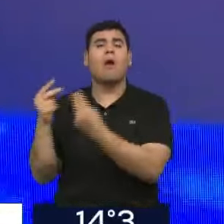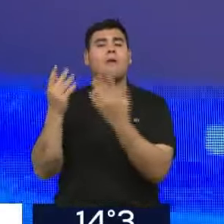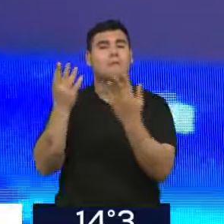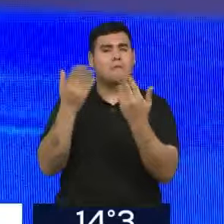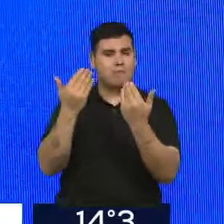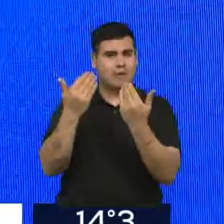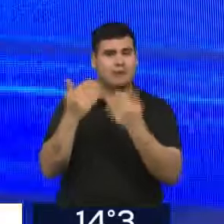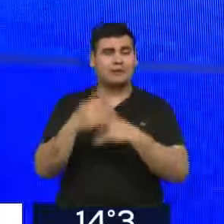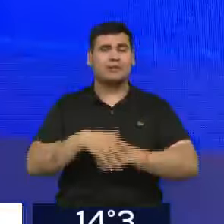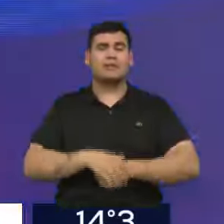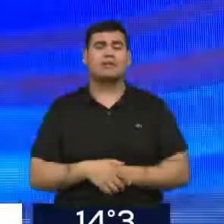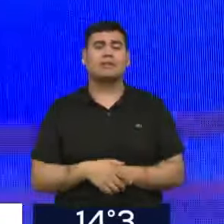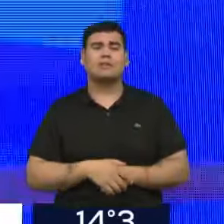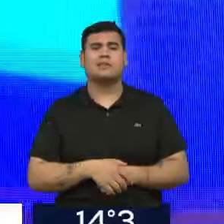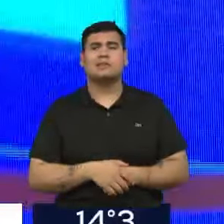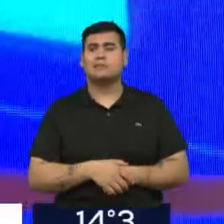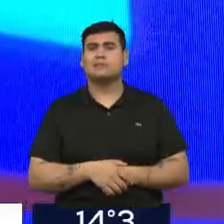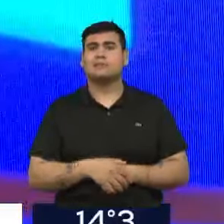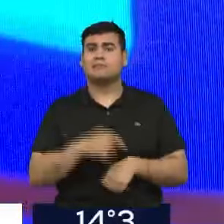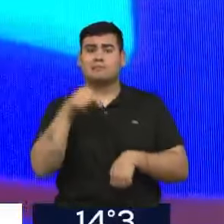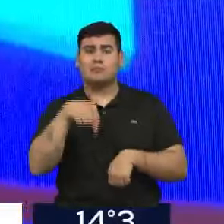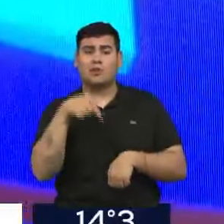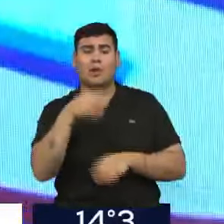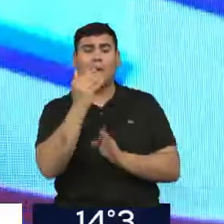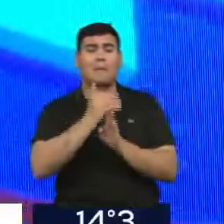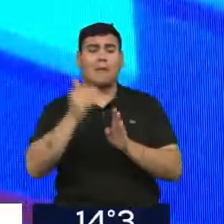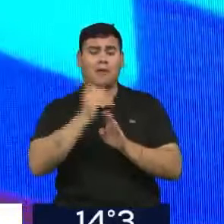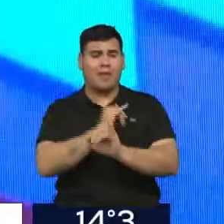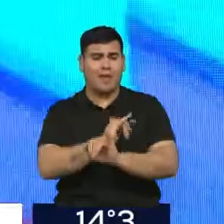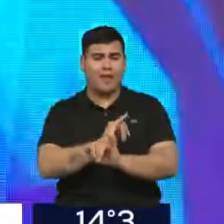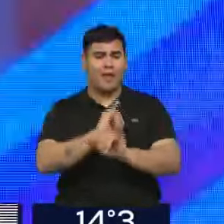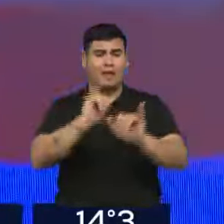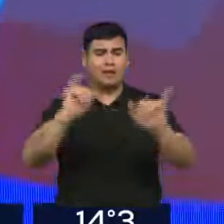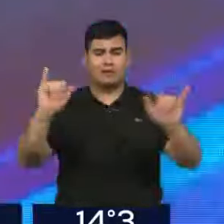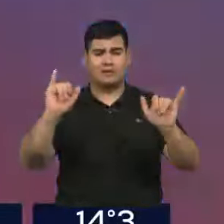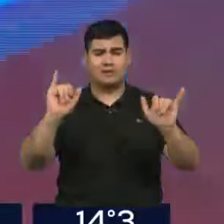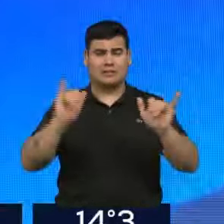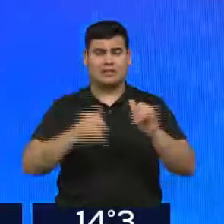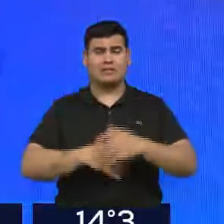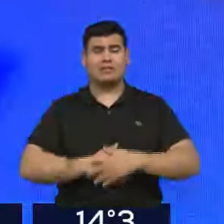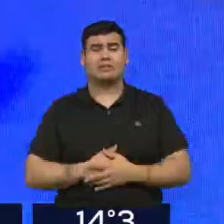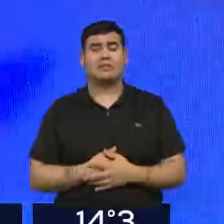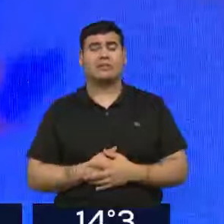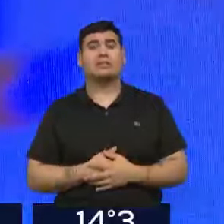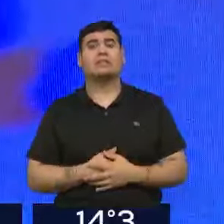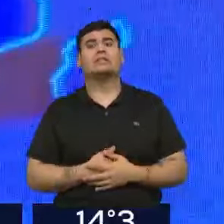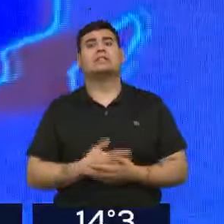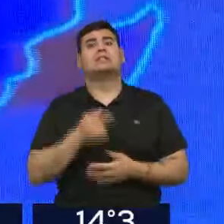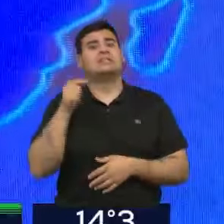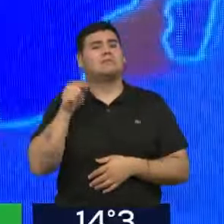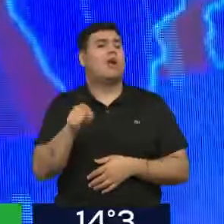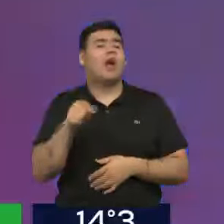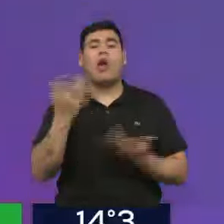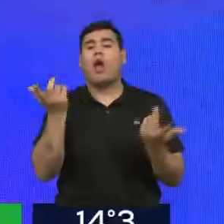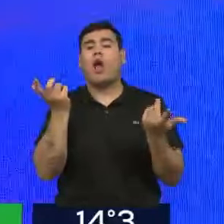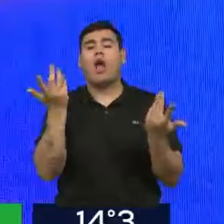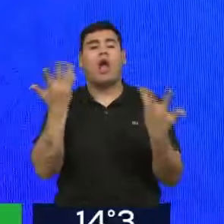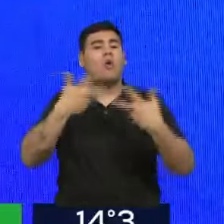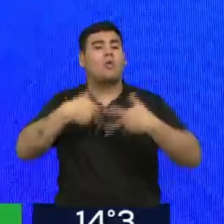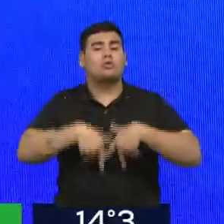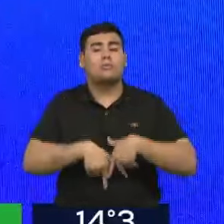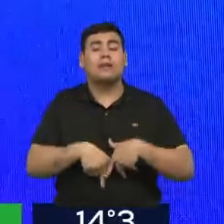La noticia se conoció en horas del mediodía e inmediatamente su entorno sacó los pasajes para que regresaran a